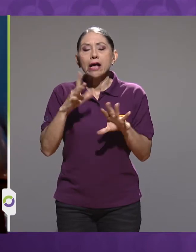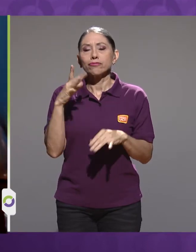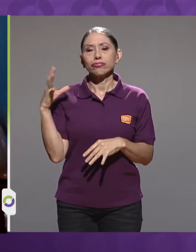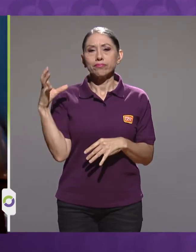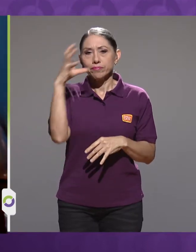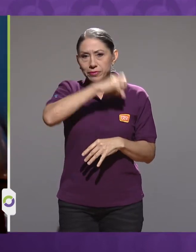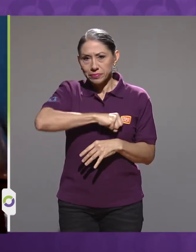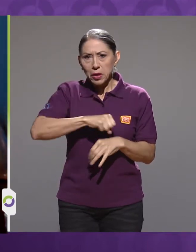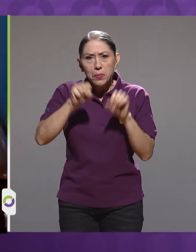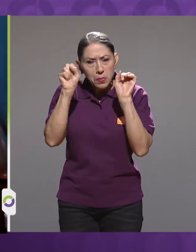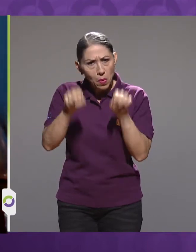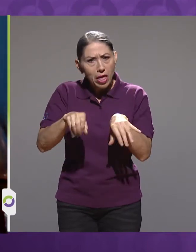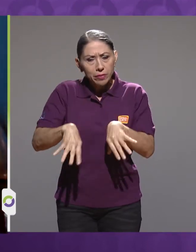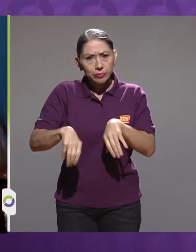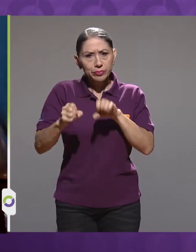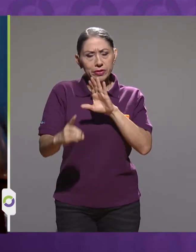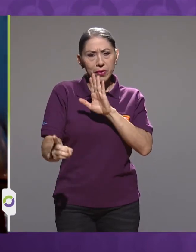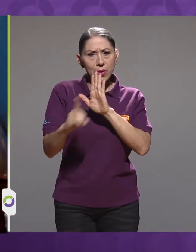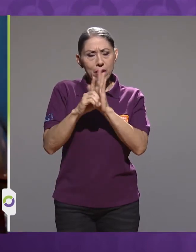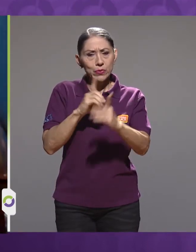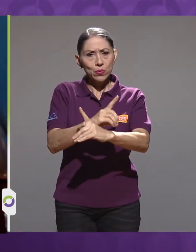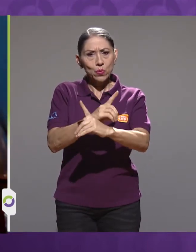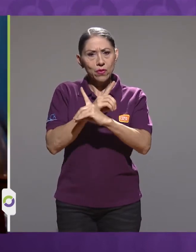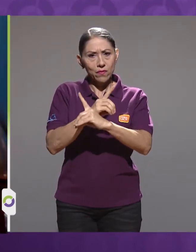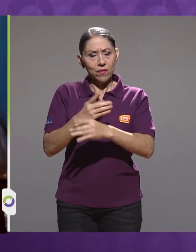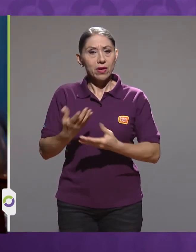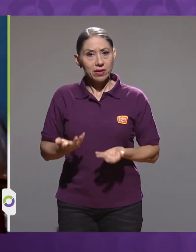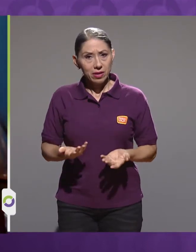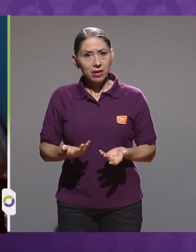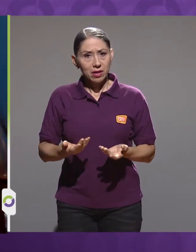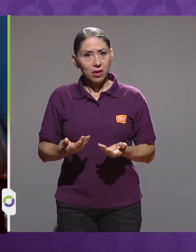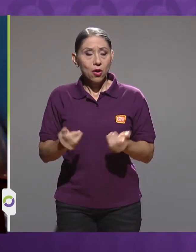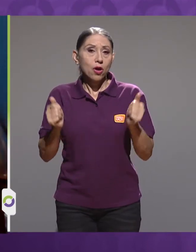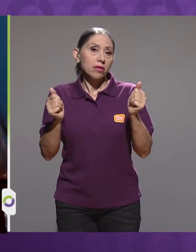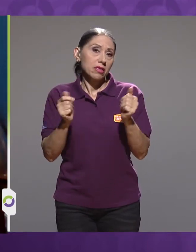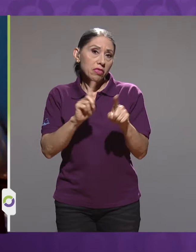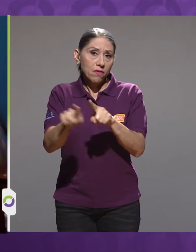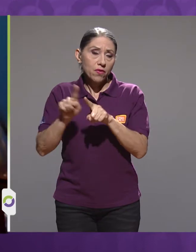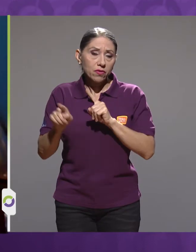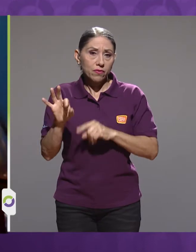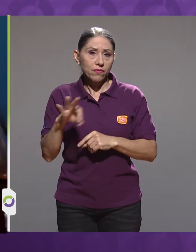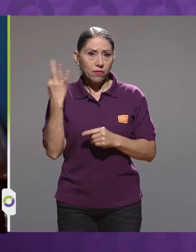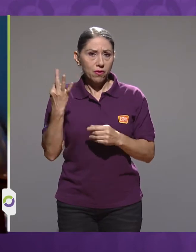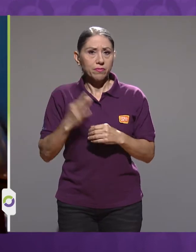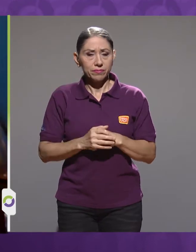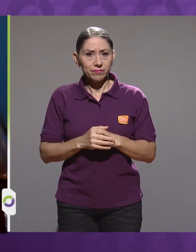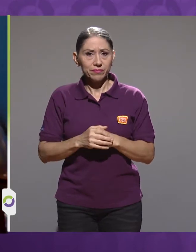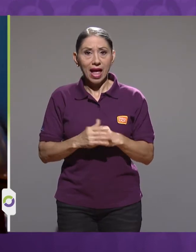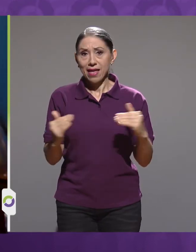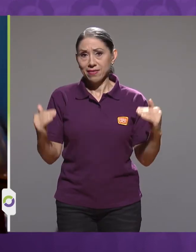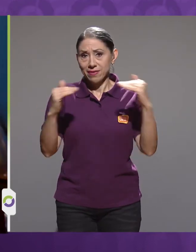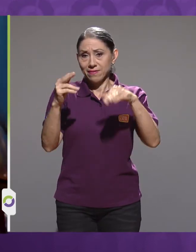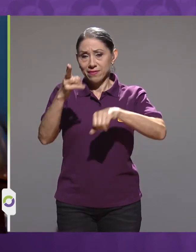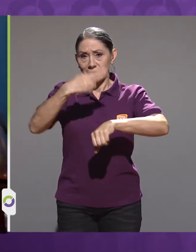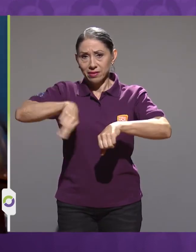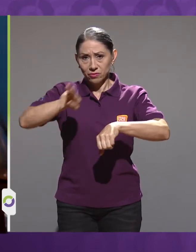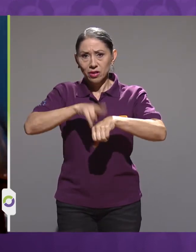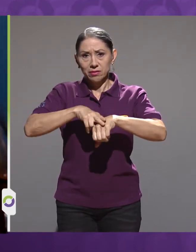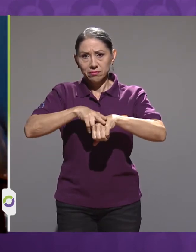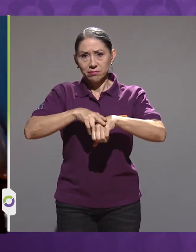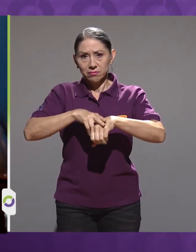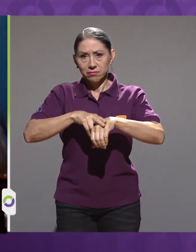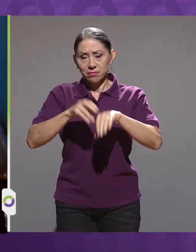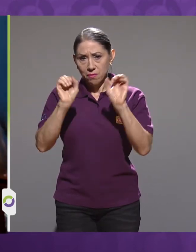para poder hacer o ejercitar ese derecho a defenderme mediante las vías que existen a escala